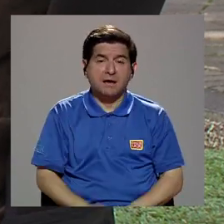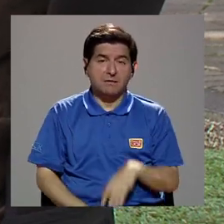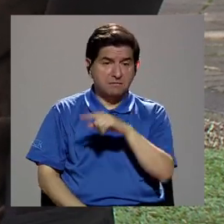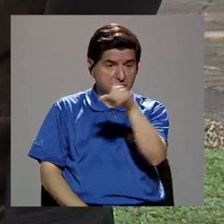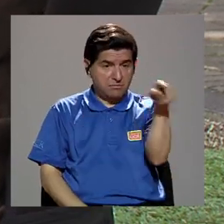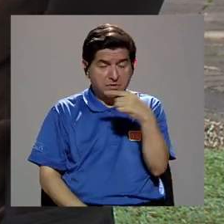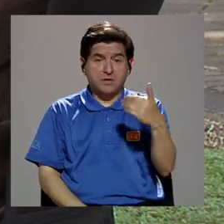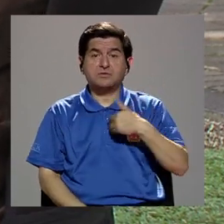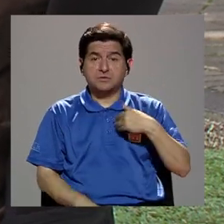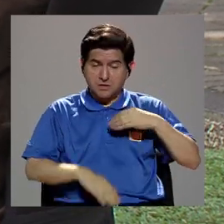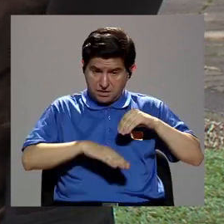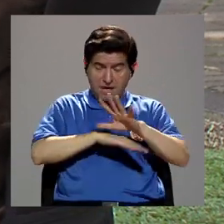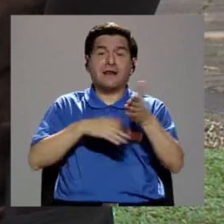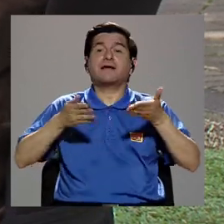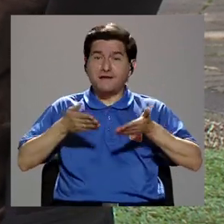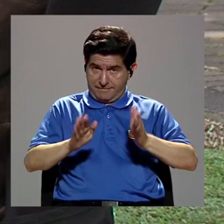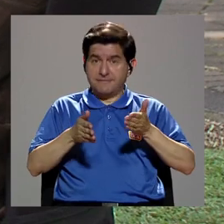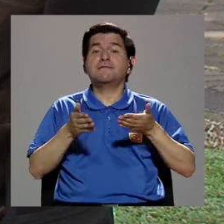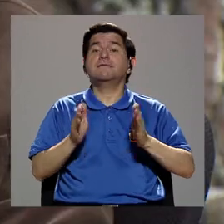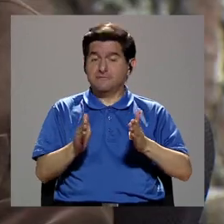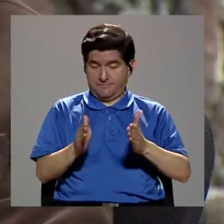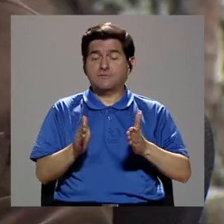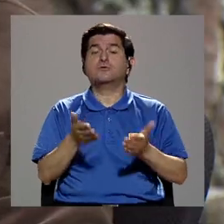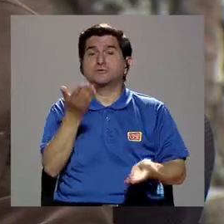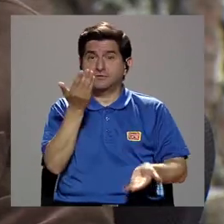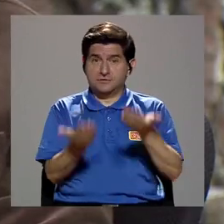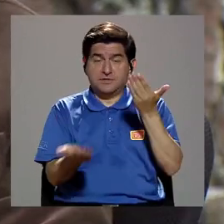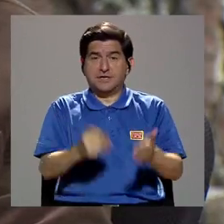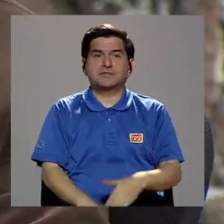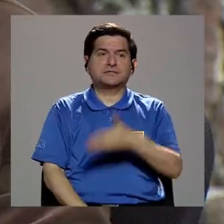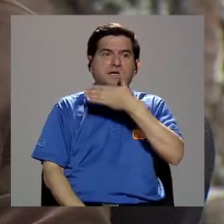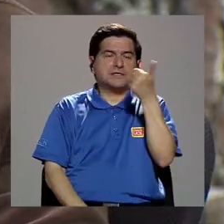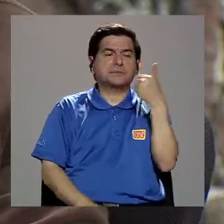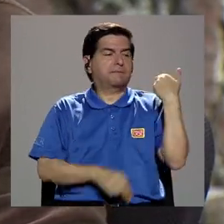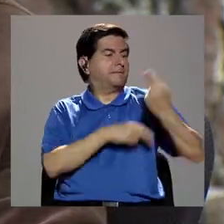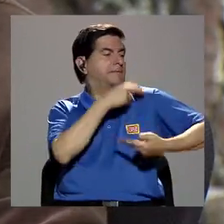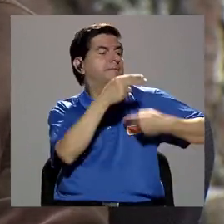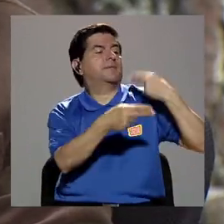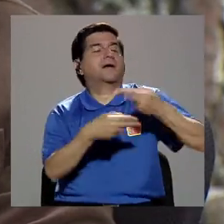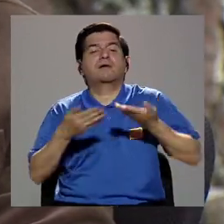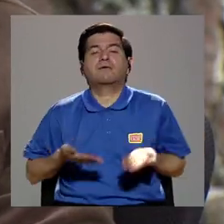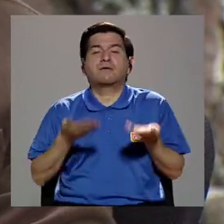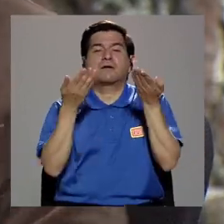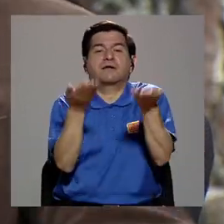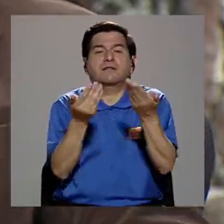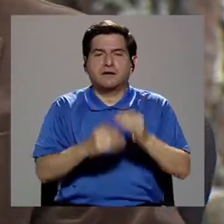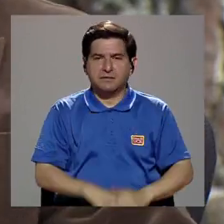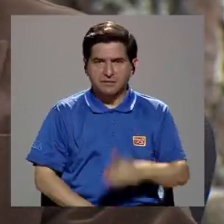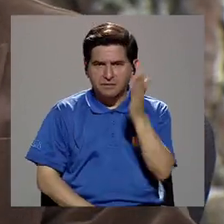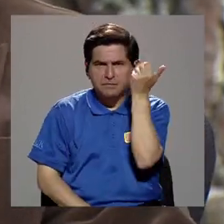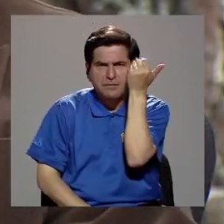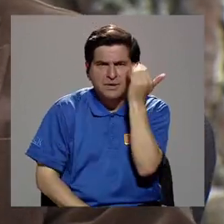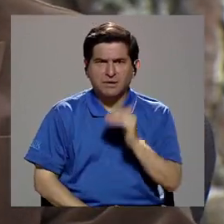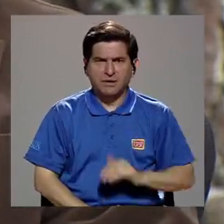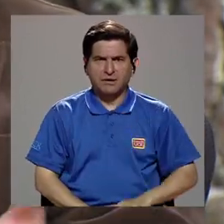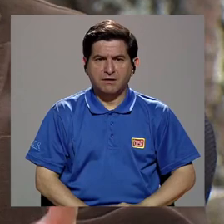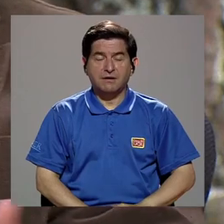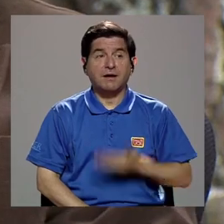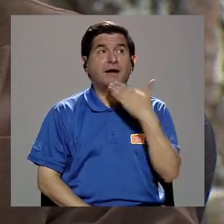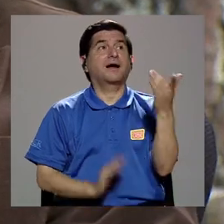pero ellos van a tener repercusión en sus hijos. Y eso quizás sea de los mejores legados que podamos hacer. ¿Por qué?